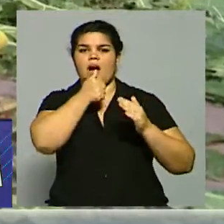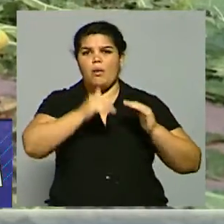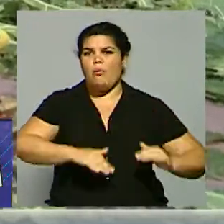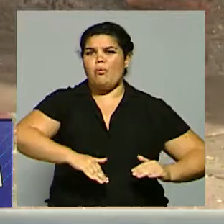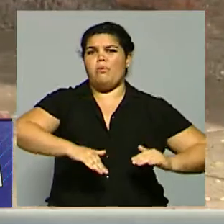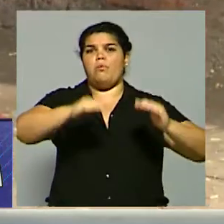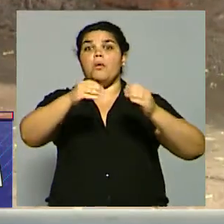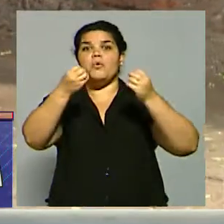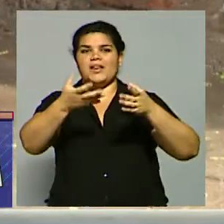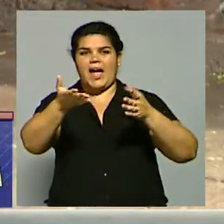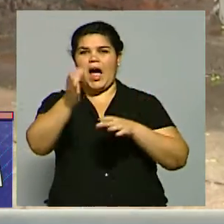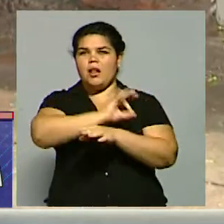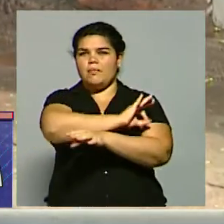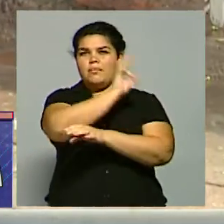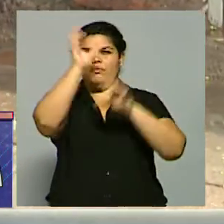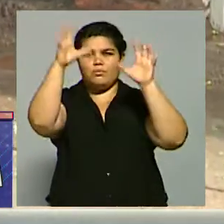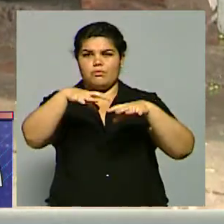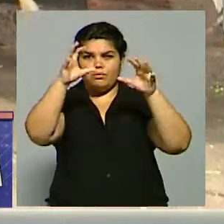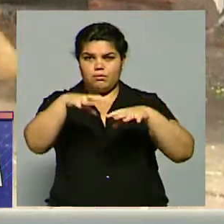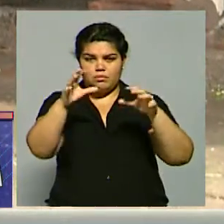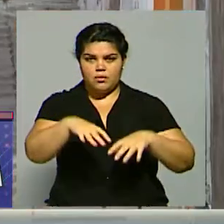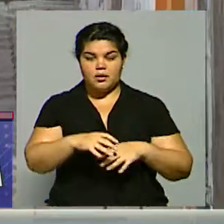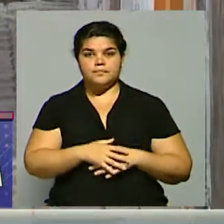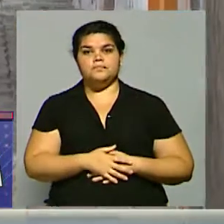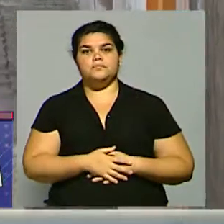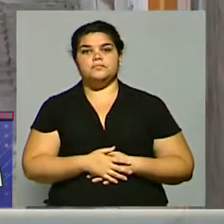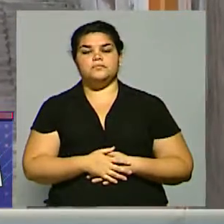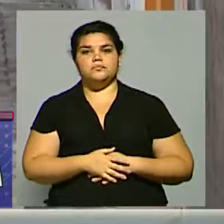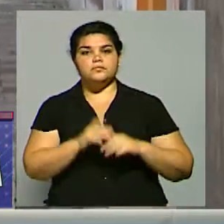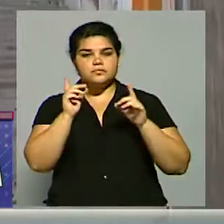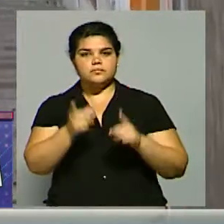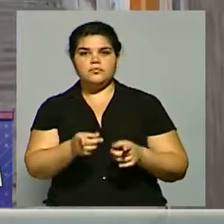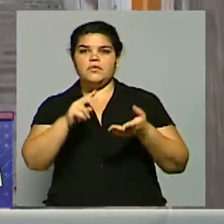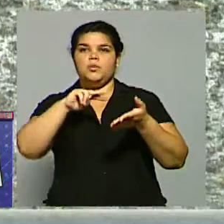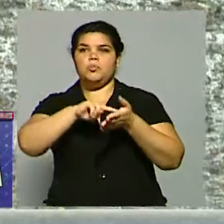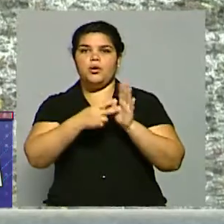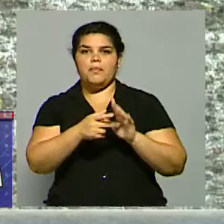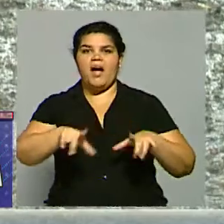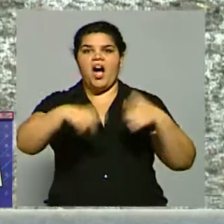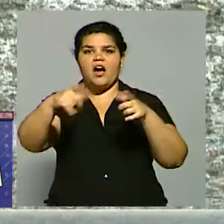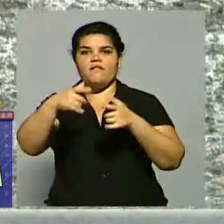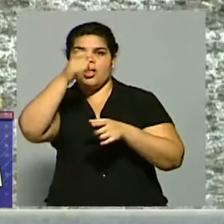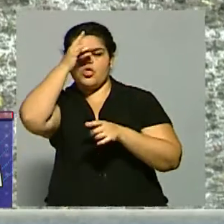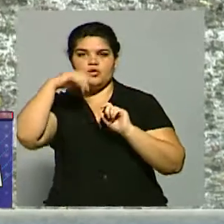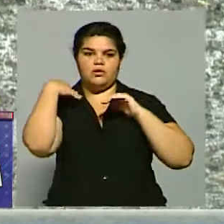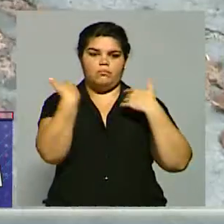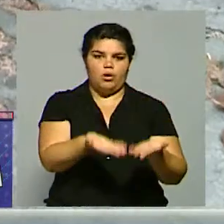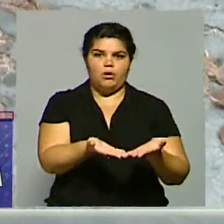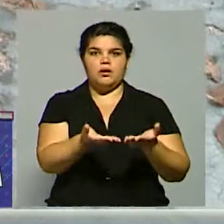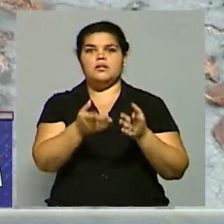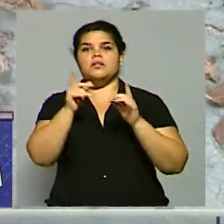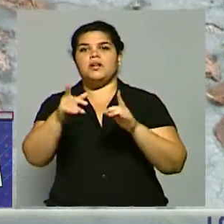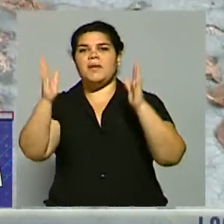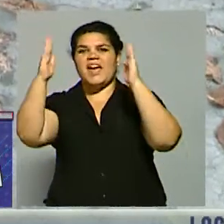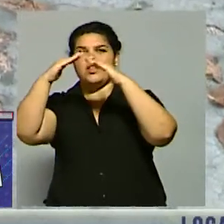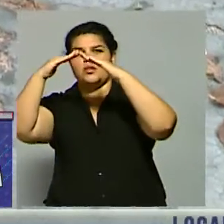agua que cayó. Y también hubieron algunos problemas con 12 árboles caídos, por ejemplo. Derrumbes de techos también.